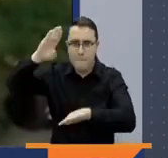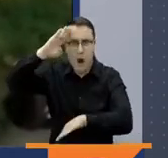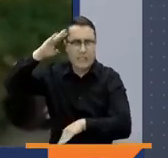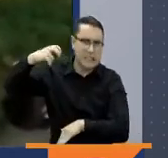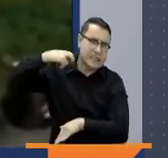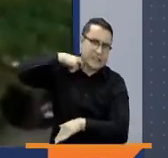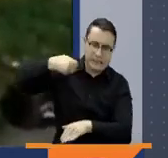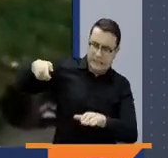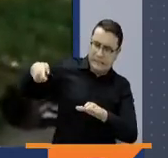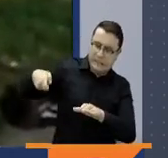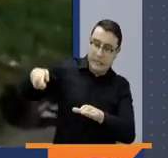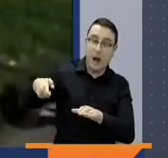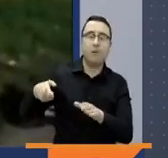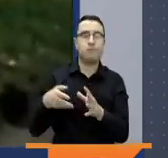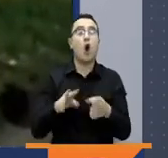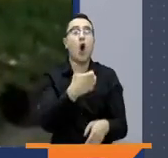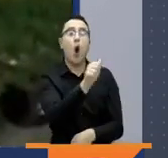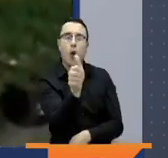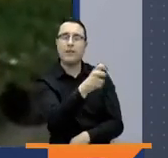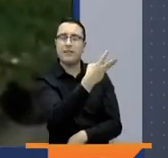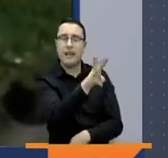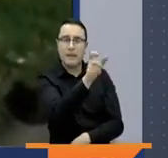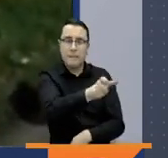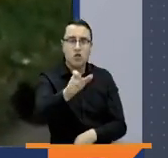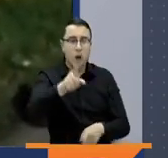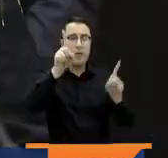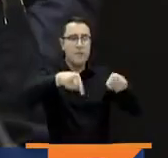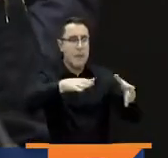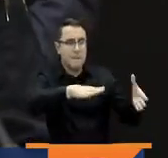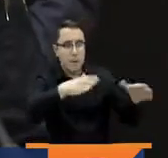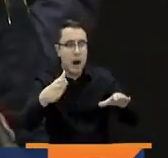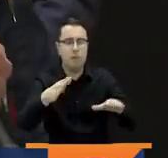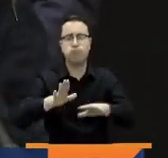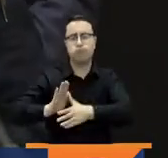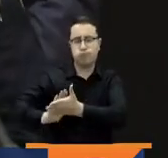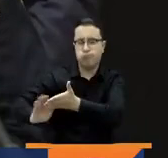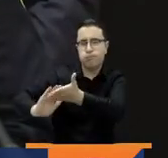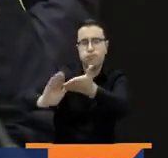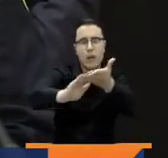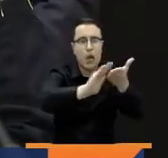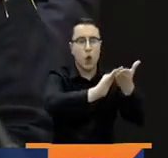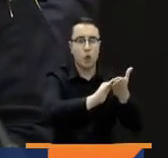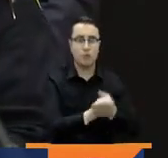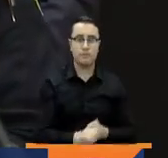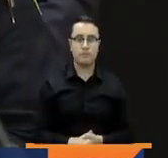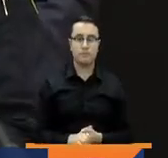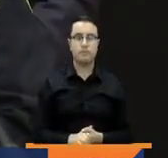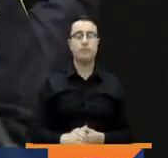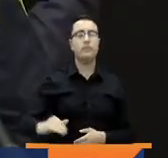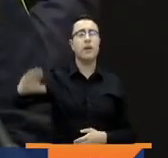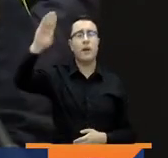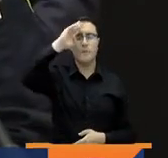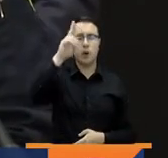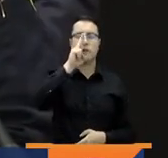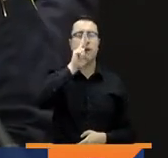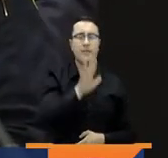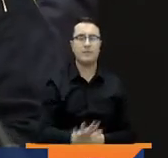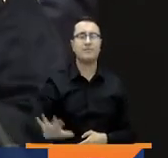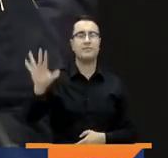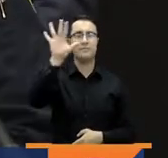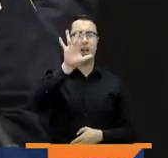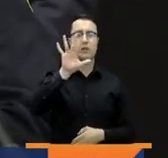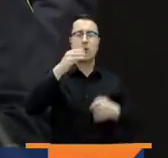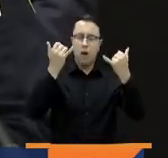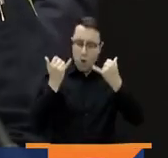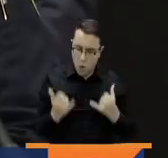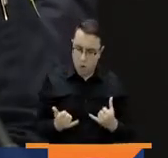año. Escuchemos lo que dijo aquí en la dirección de la Policía Nacional. La Policía Nacional hoy y siempre